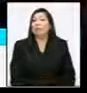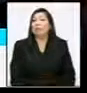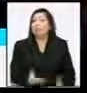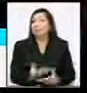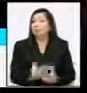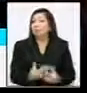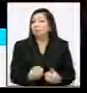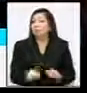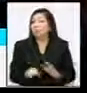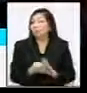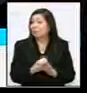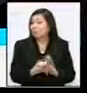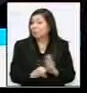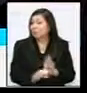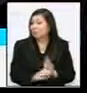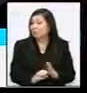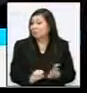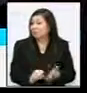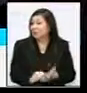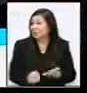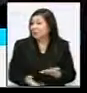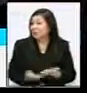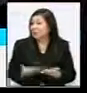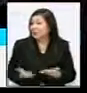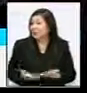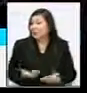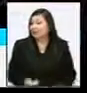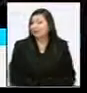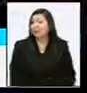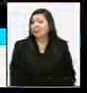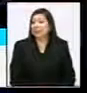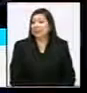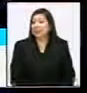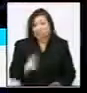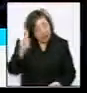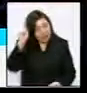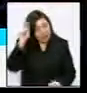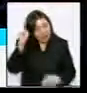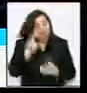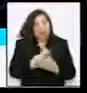desaparecer de la Constitución, así de simple, la cuestión de confianza.